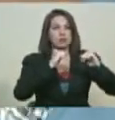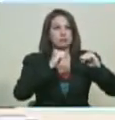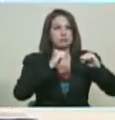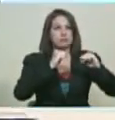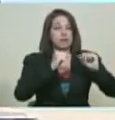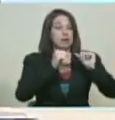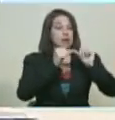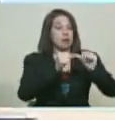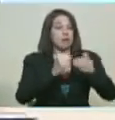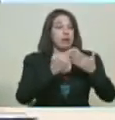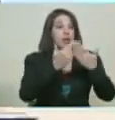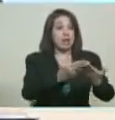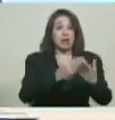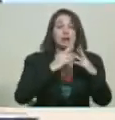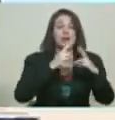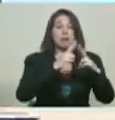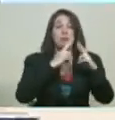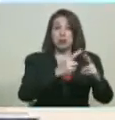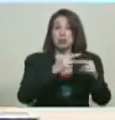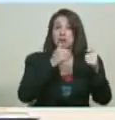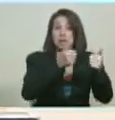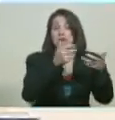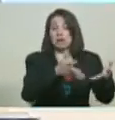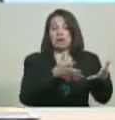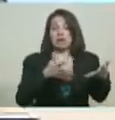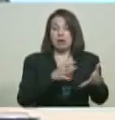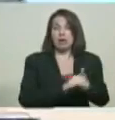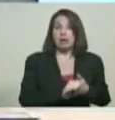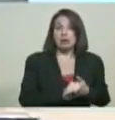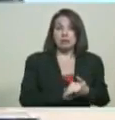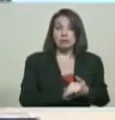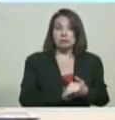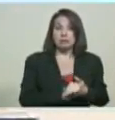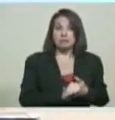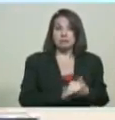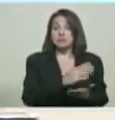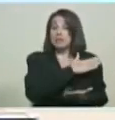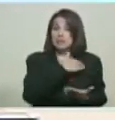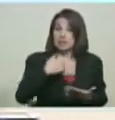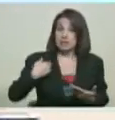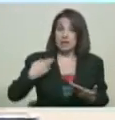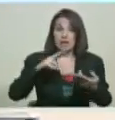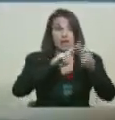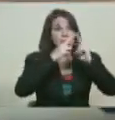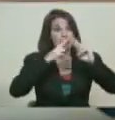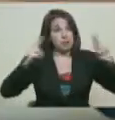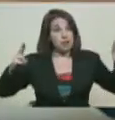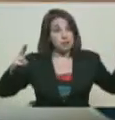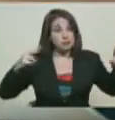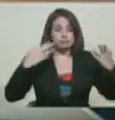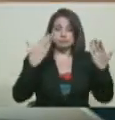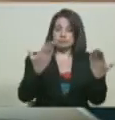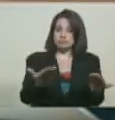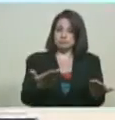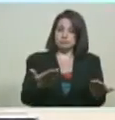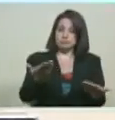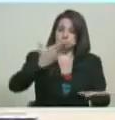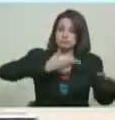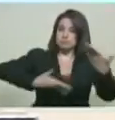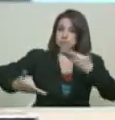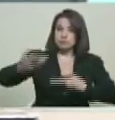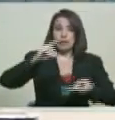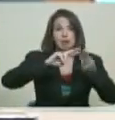garantizar respuestas oportunas de victoriosa y al que quiera paz pasa le damos